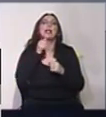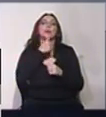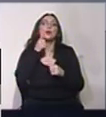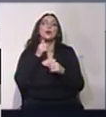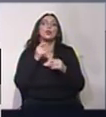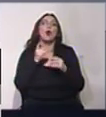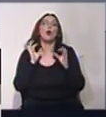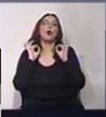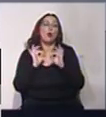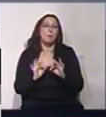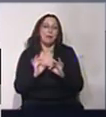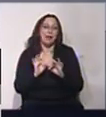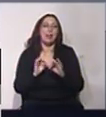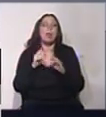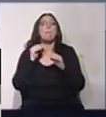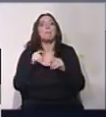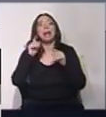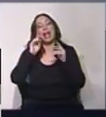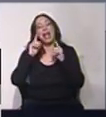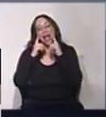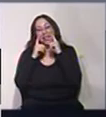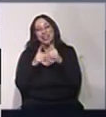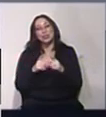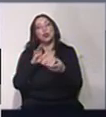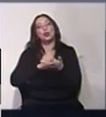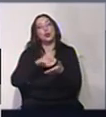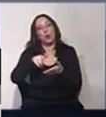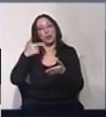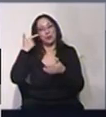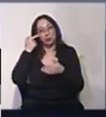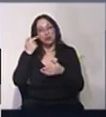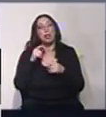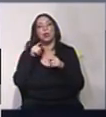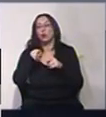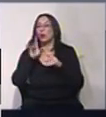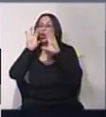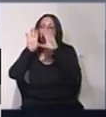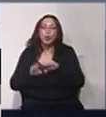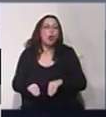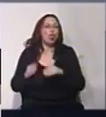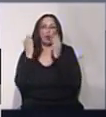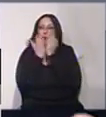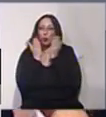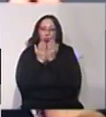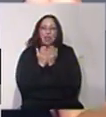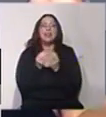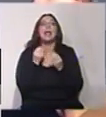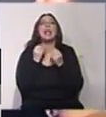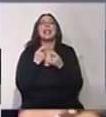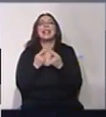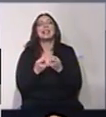un servicio integral para atender esa problemática. Desde todo lo que vos estudiaste, ¿qué es necesario para